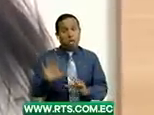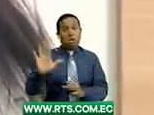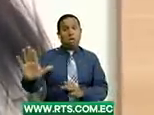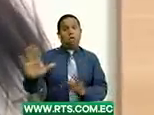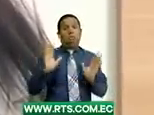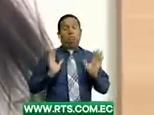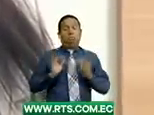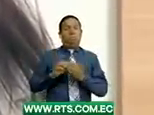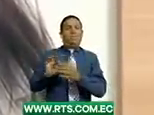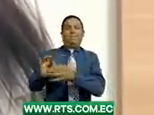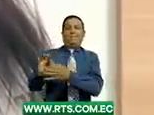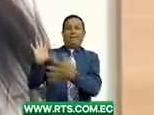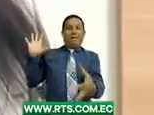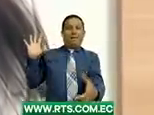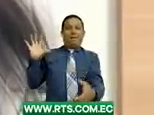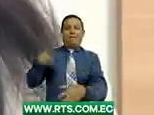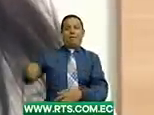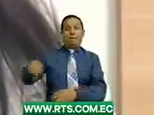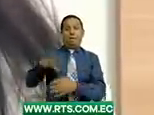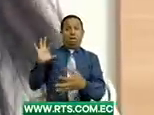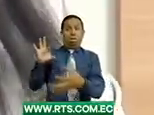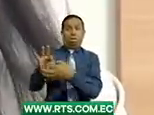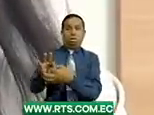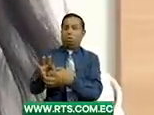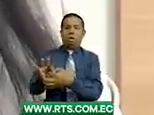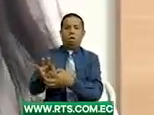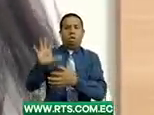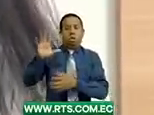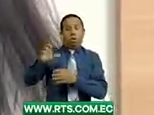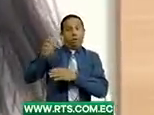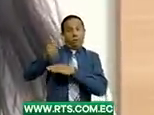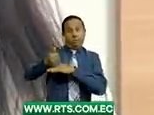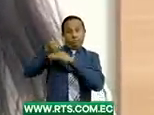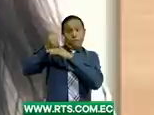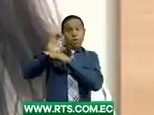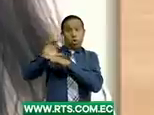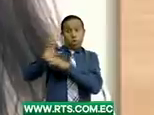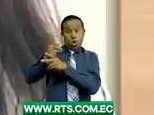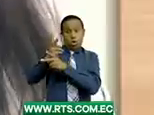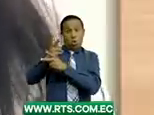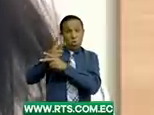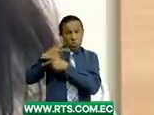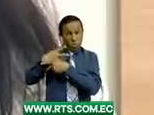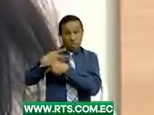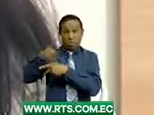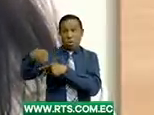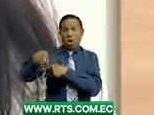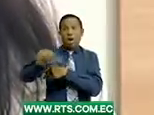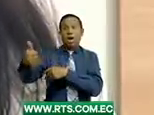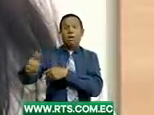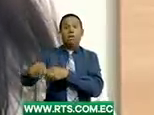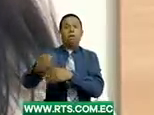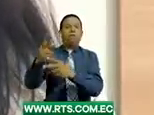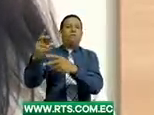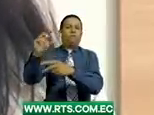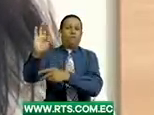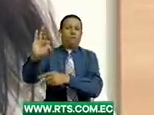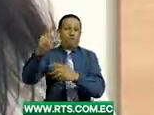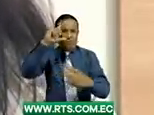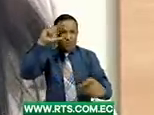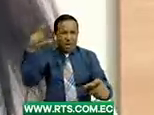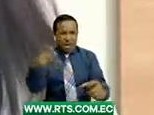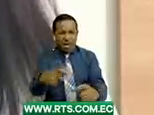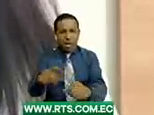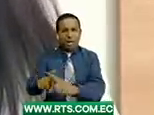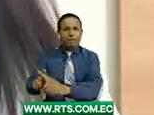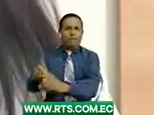órgano autónomo de la función judicial. Estos temas también tienen que ser conocidos por la Fiscalía respecto, me